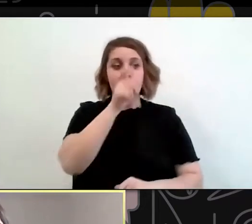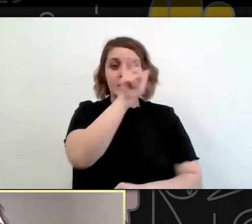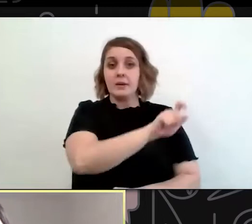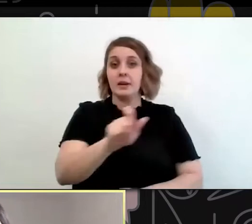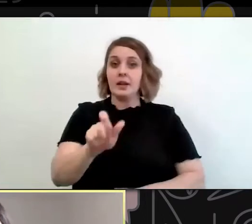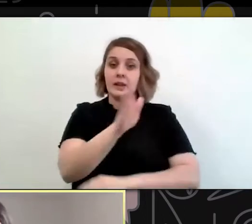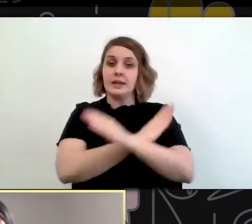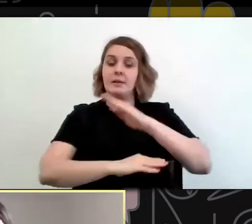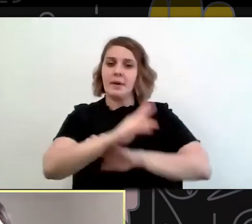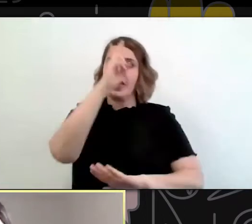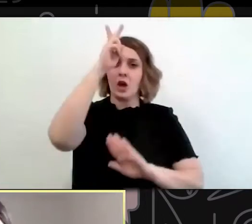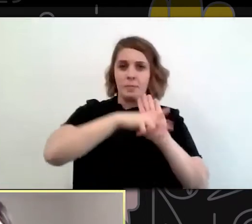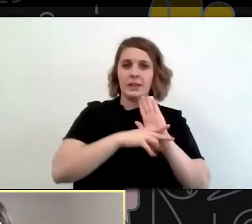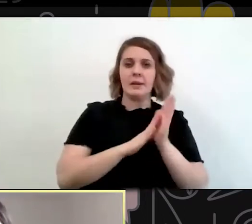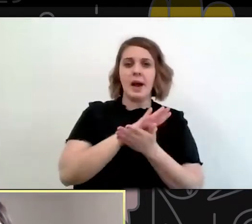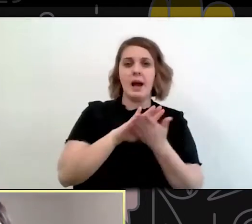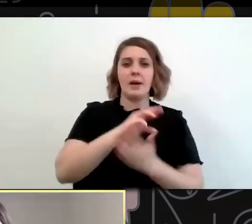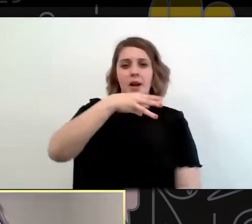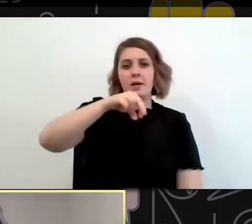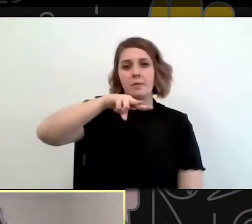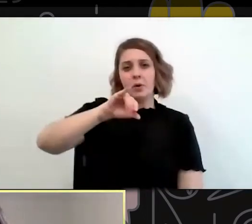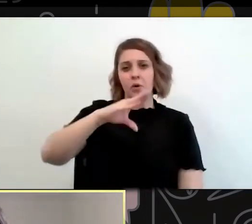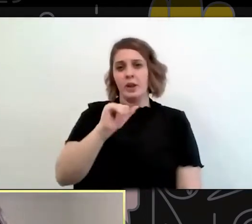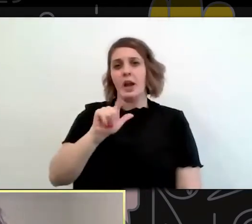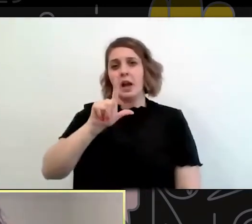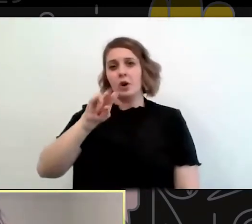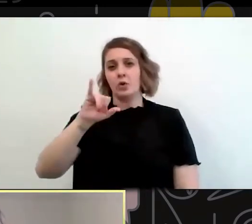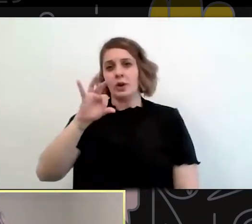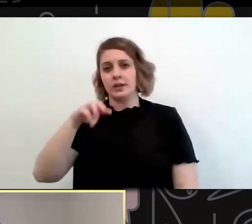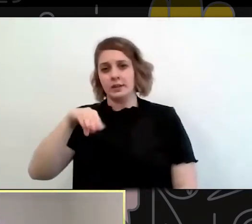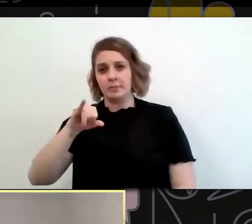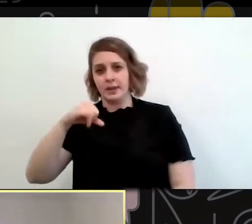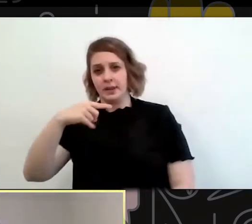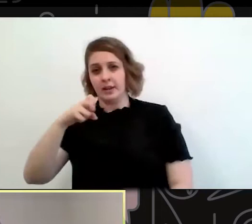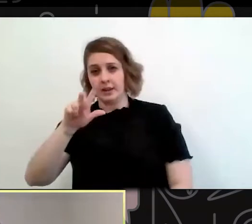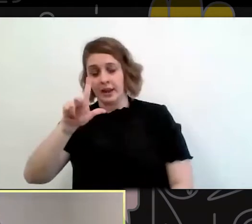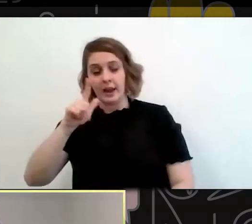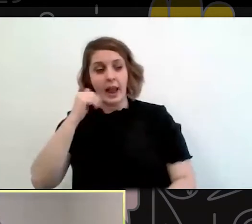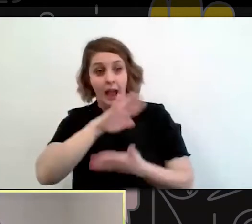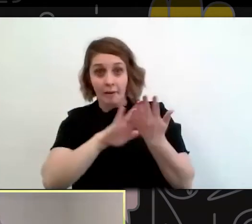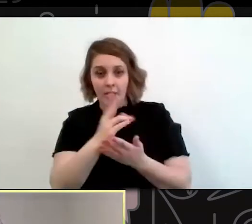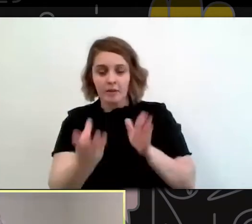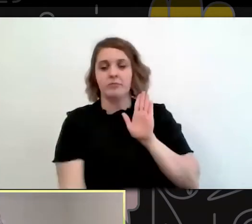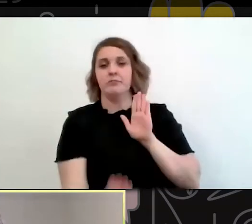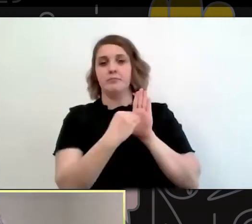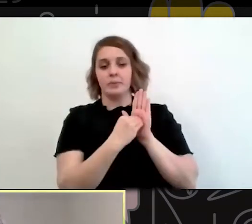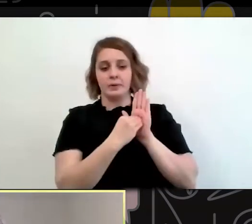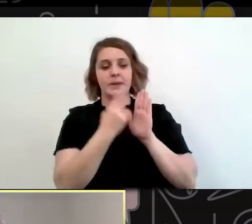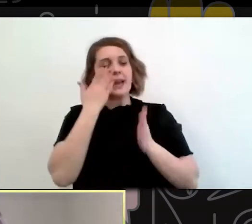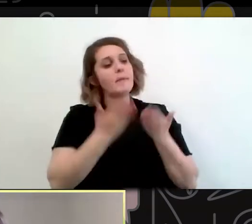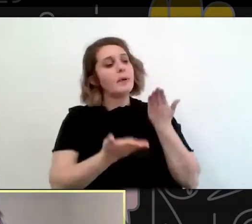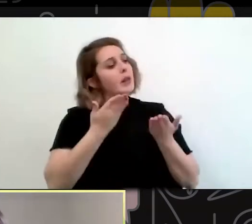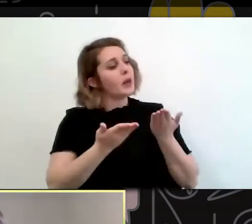estas normativas de las que hablaba Mónica y Luis Miguel y saber hacer esa evaluación de las